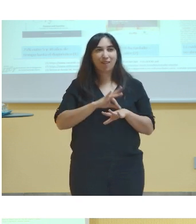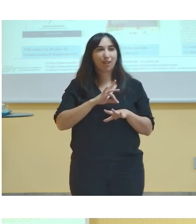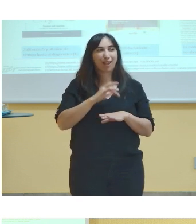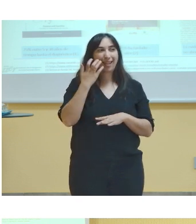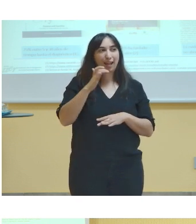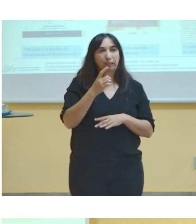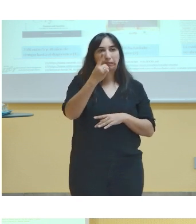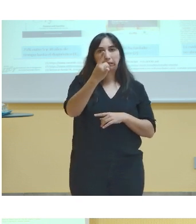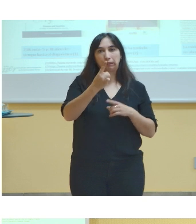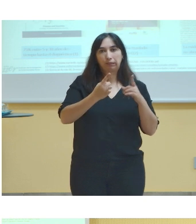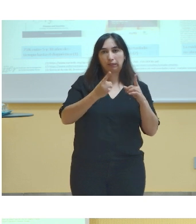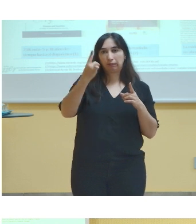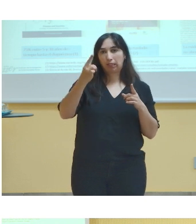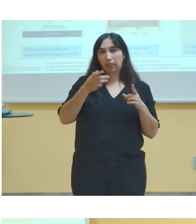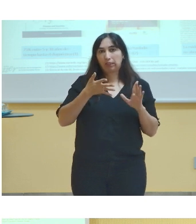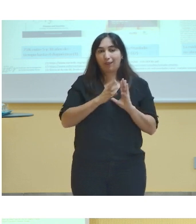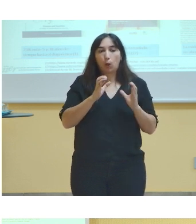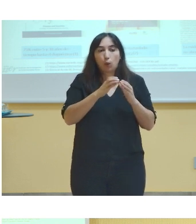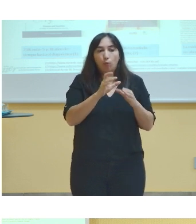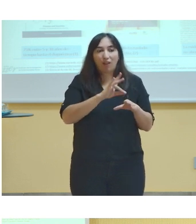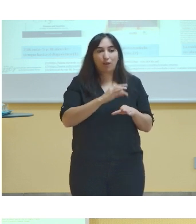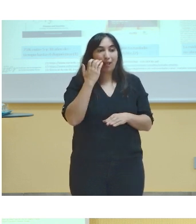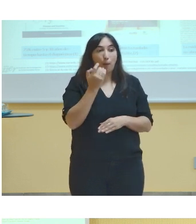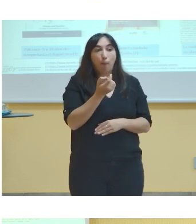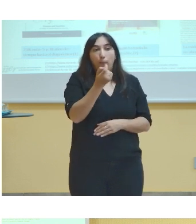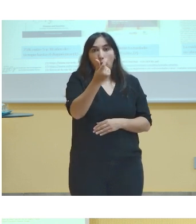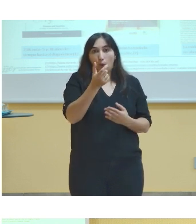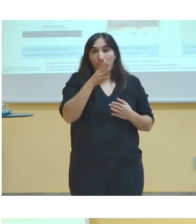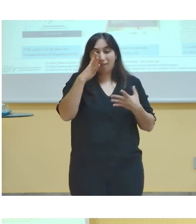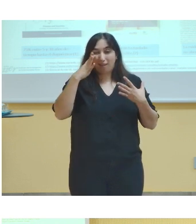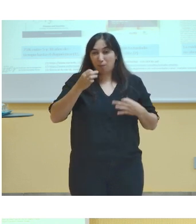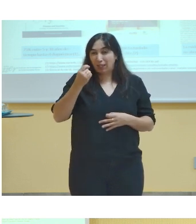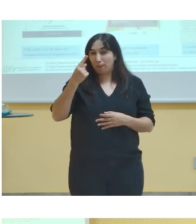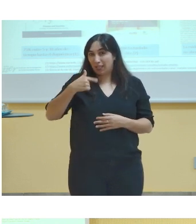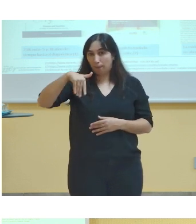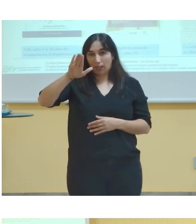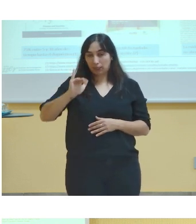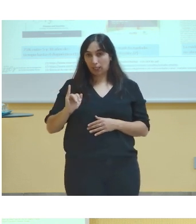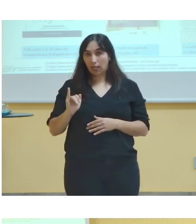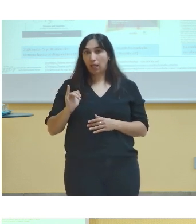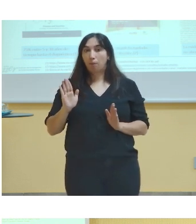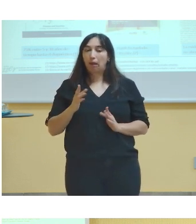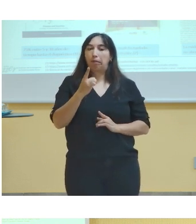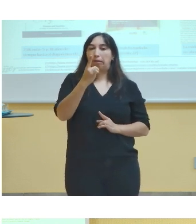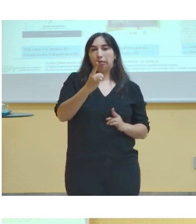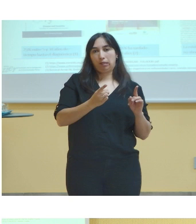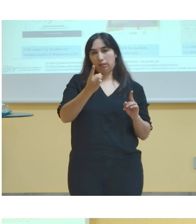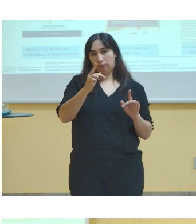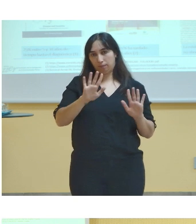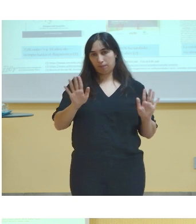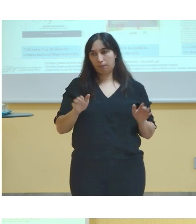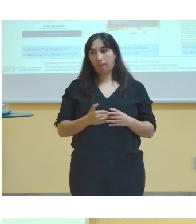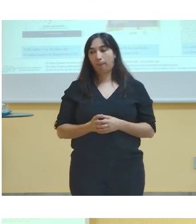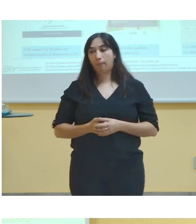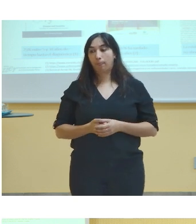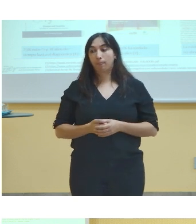raras concretas, a unos grupos de enfermedades raras, a pocos de las miles de patologías que existen, pero algunos sí hay. Y